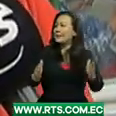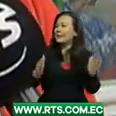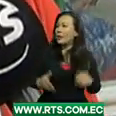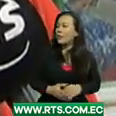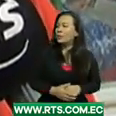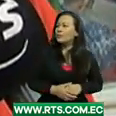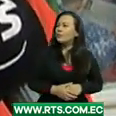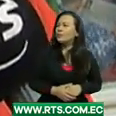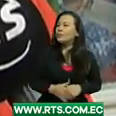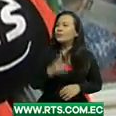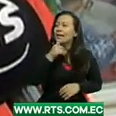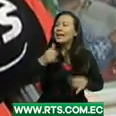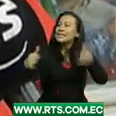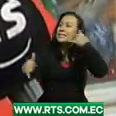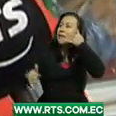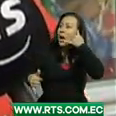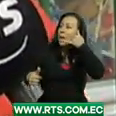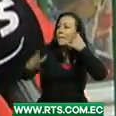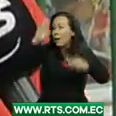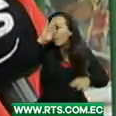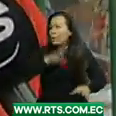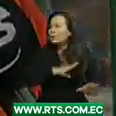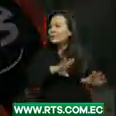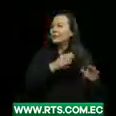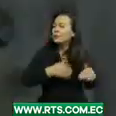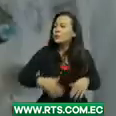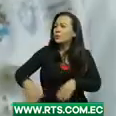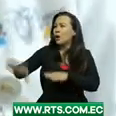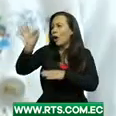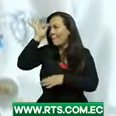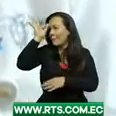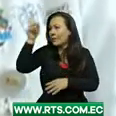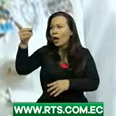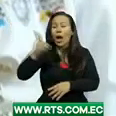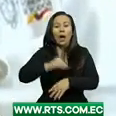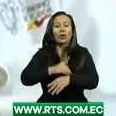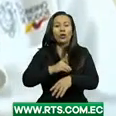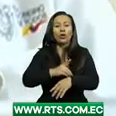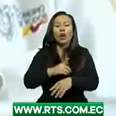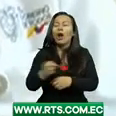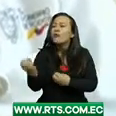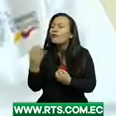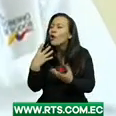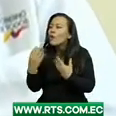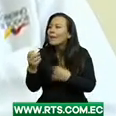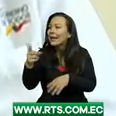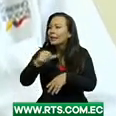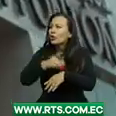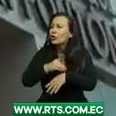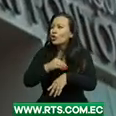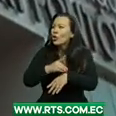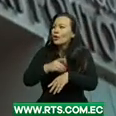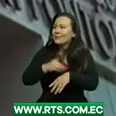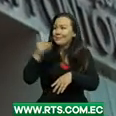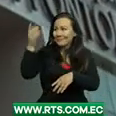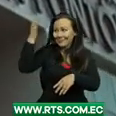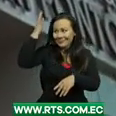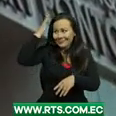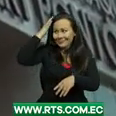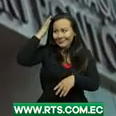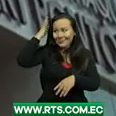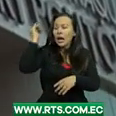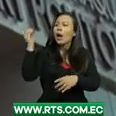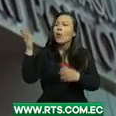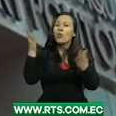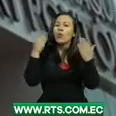el compañero ha llamado a los patrulleros y lo han llevado al subcentro de Bastión. Según Rubén Ledea, médico neurólogo del Hospital Guayaquil, donde